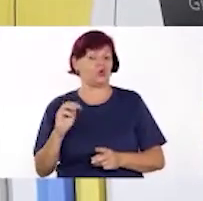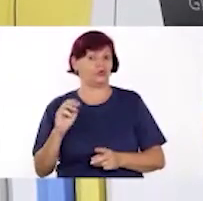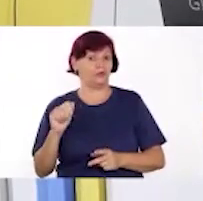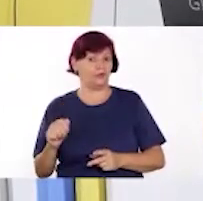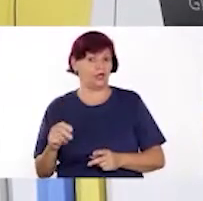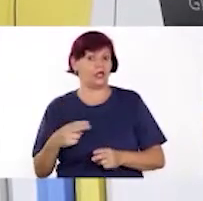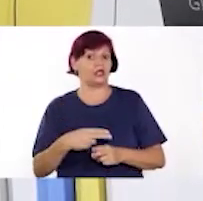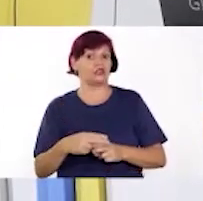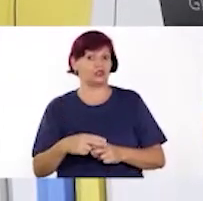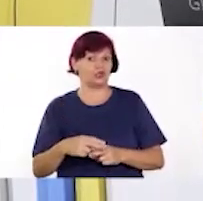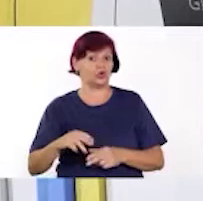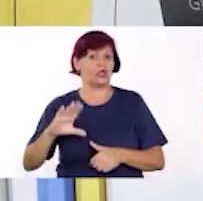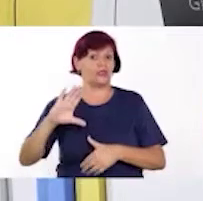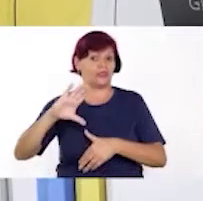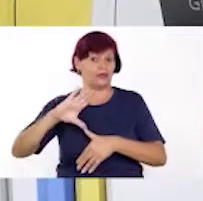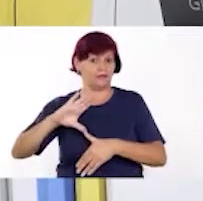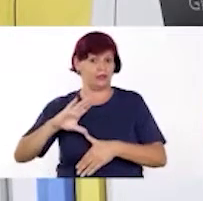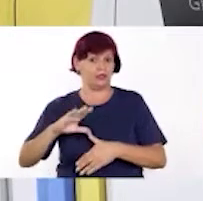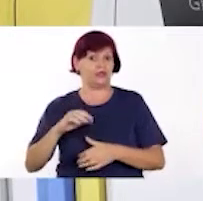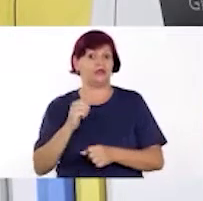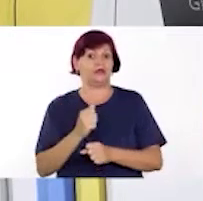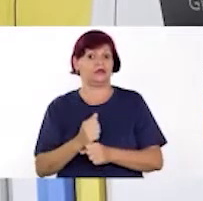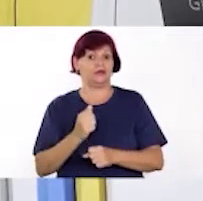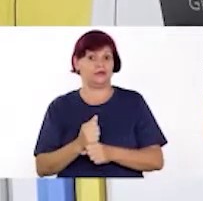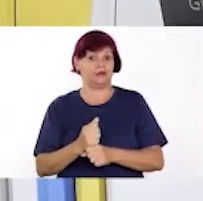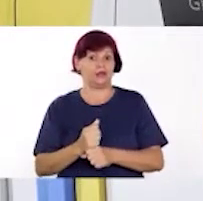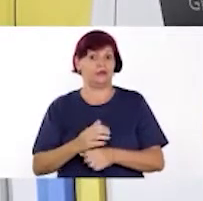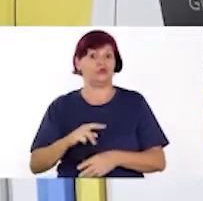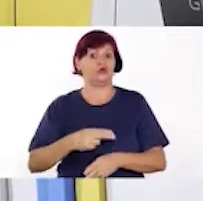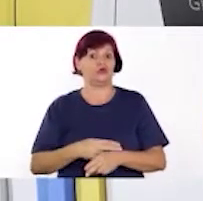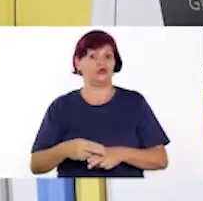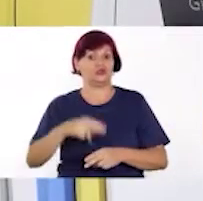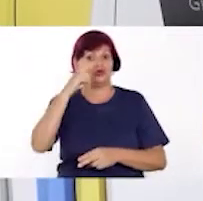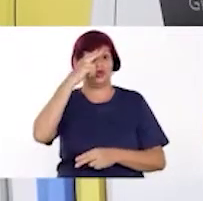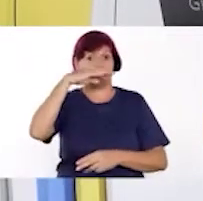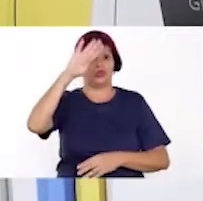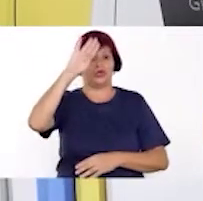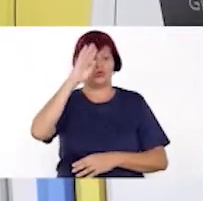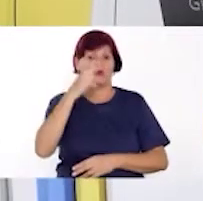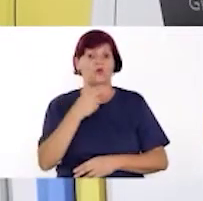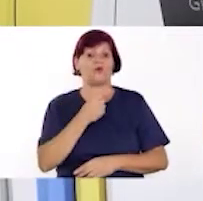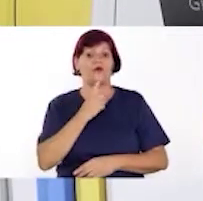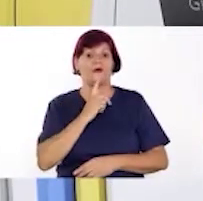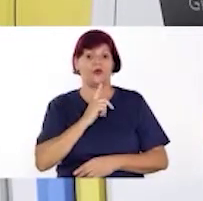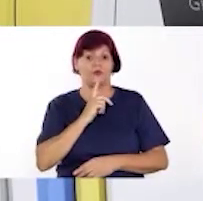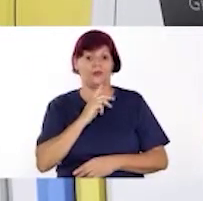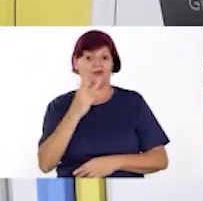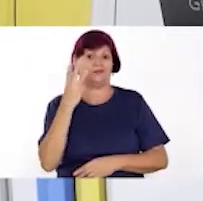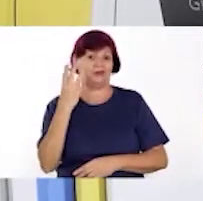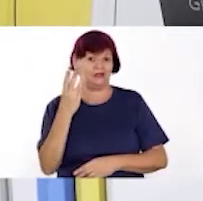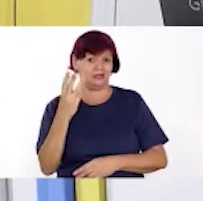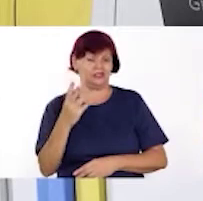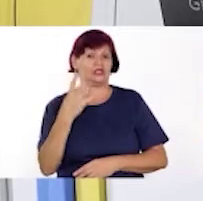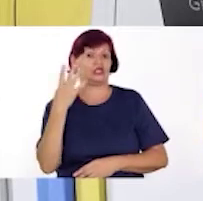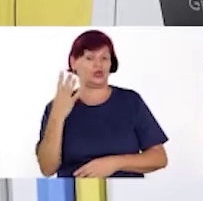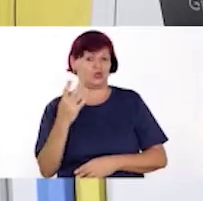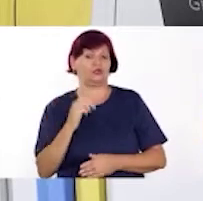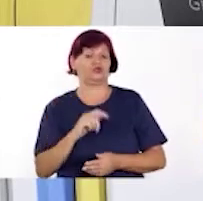Historia de América. Y trabajaremos Historia de Cuba los viernes para tercer semestre y cuarto